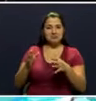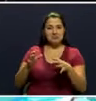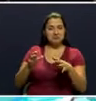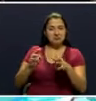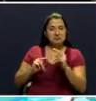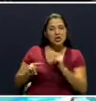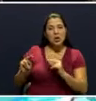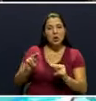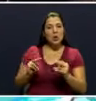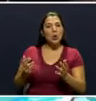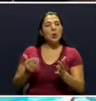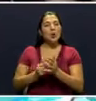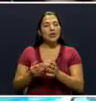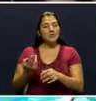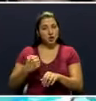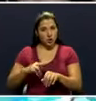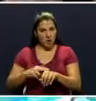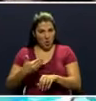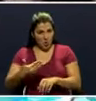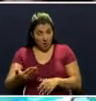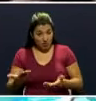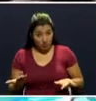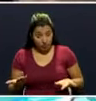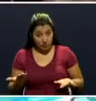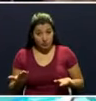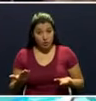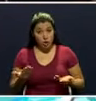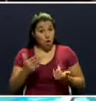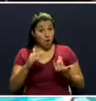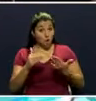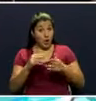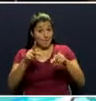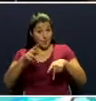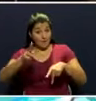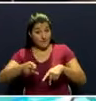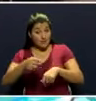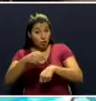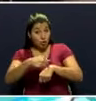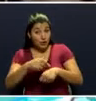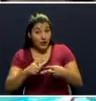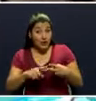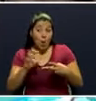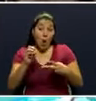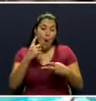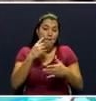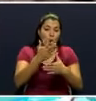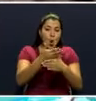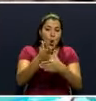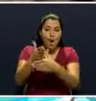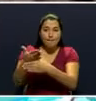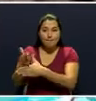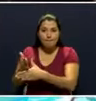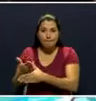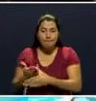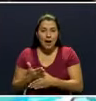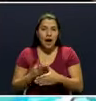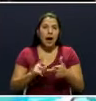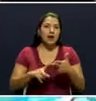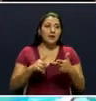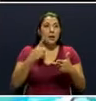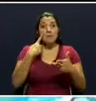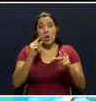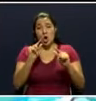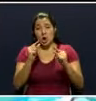Tratemos de establecer, ¿será todo el mundo a la vez? ¿Será por sectores? ¿Será por grupos